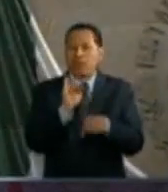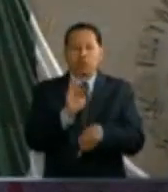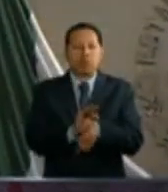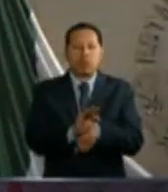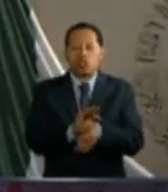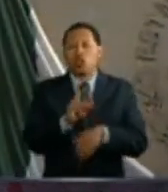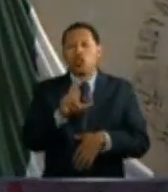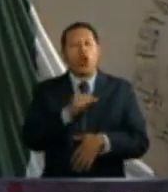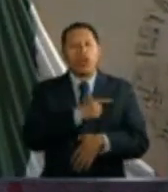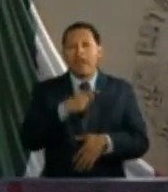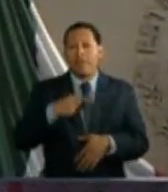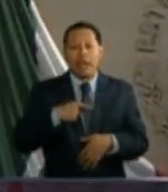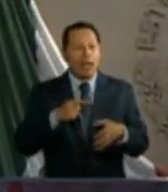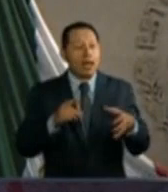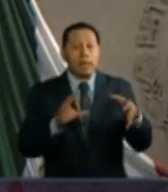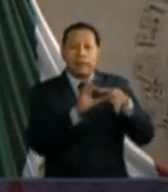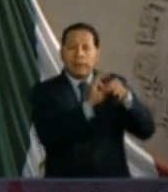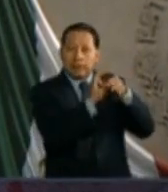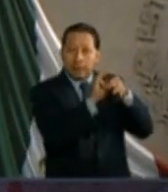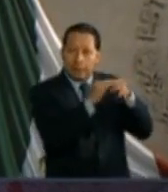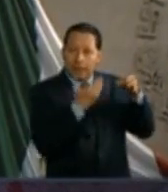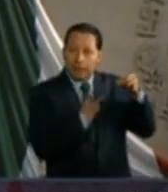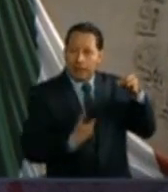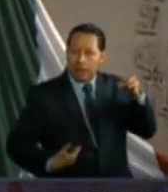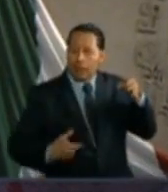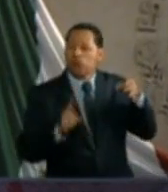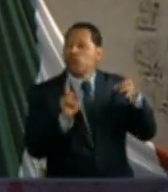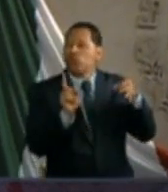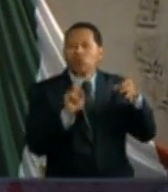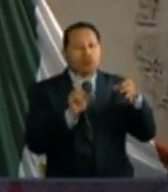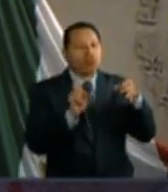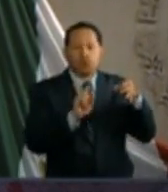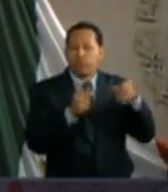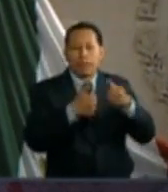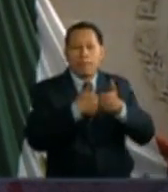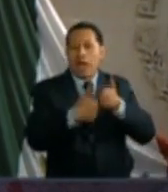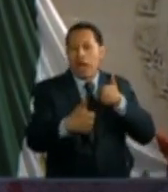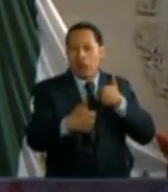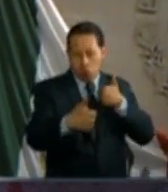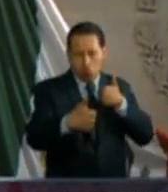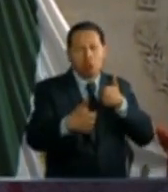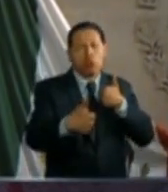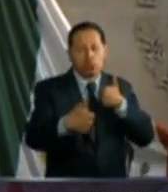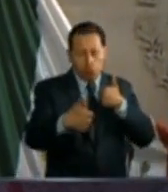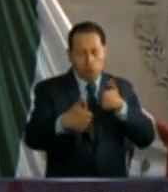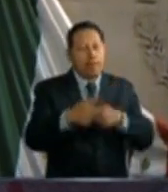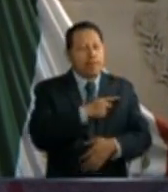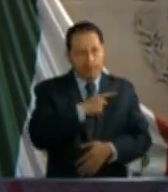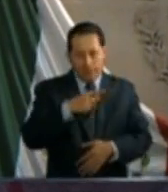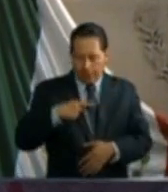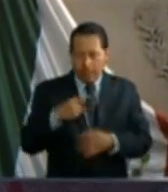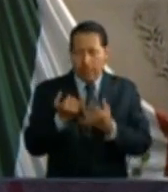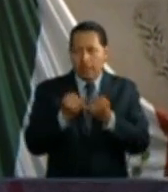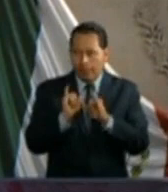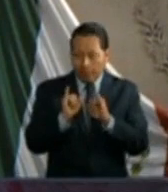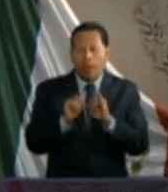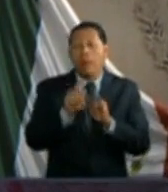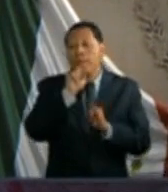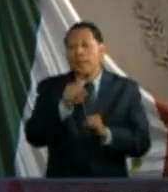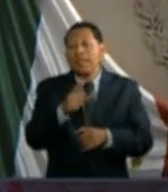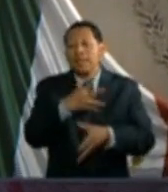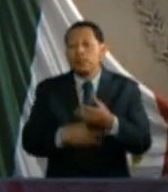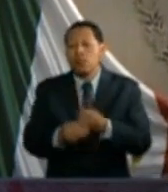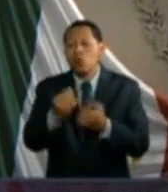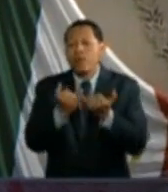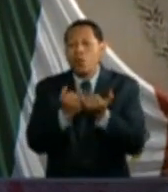dependiera del Ejecutivo, sino que fuera un órgano autónomo. Asimismo, en la construcción de